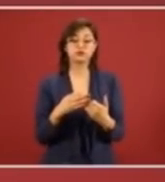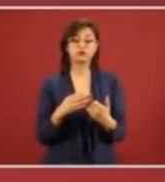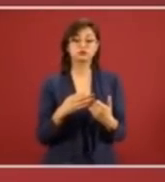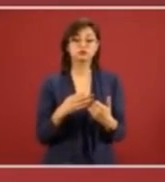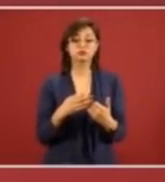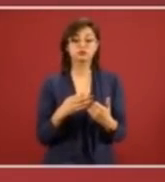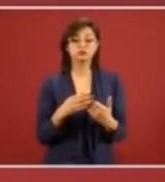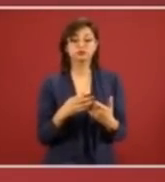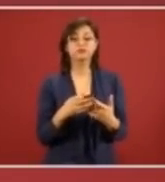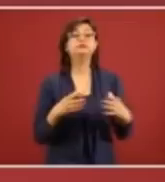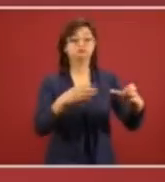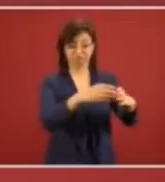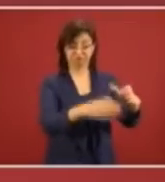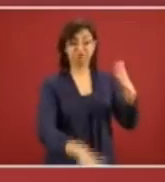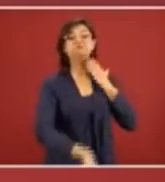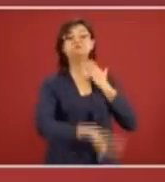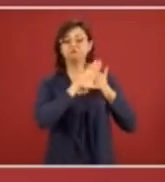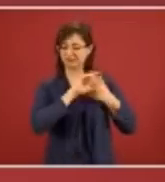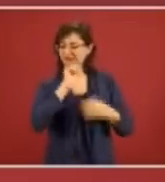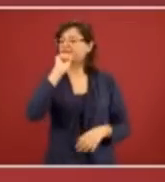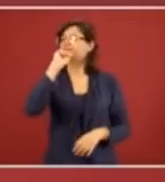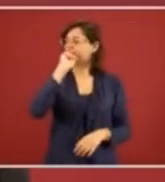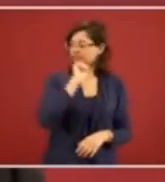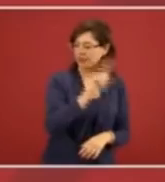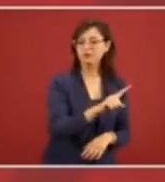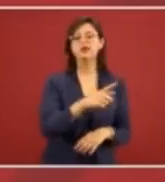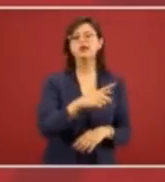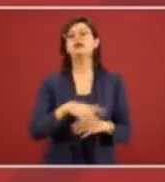nuestros adversarios. Juárez decía,